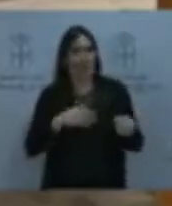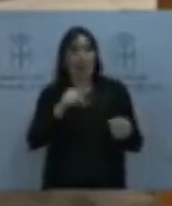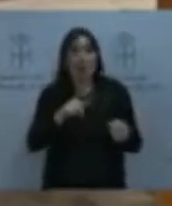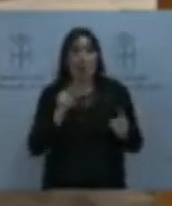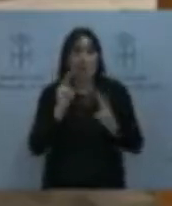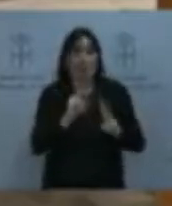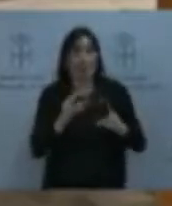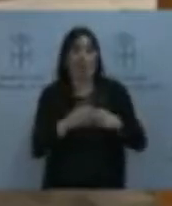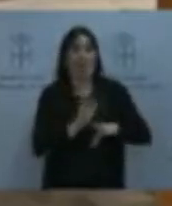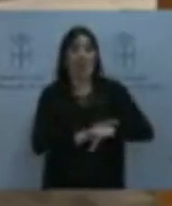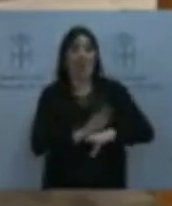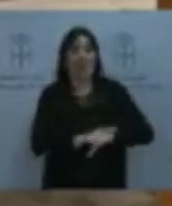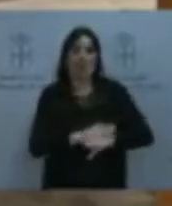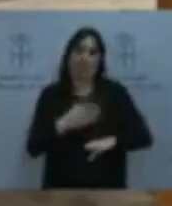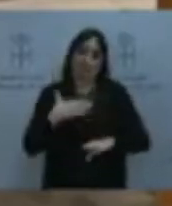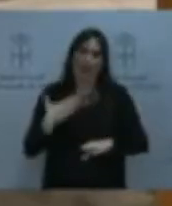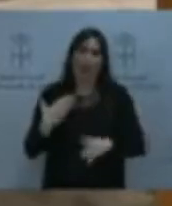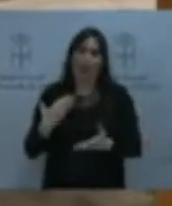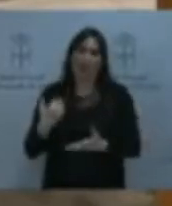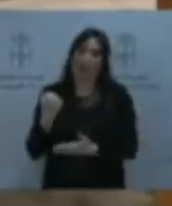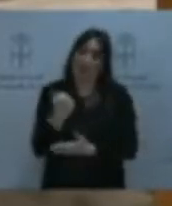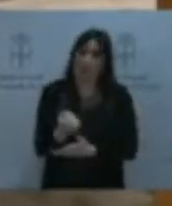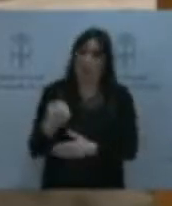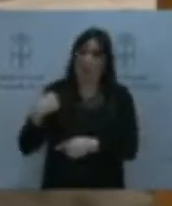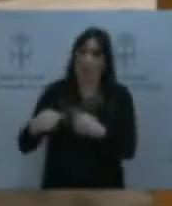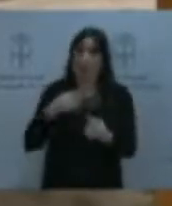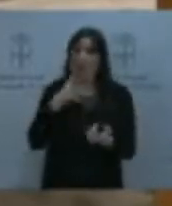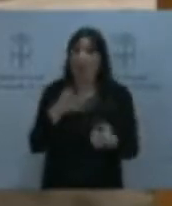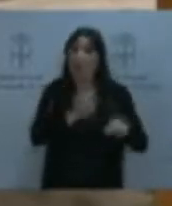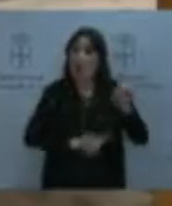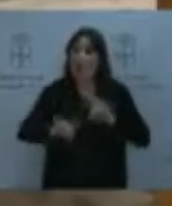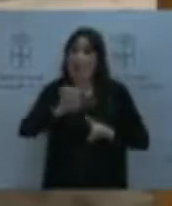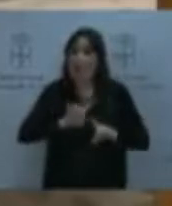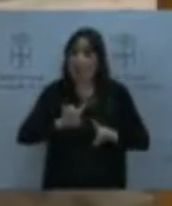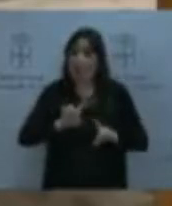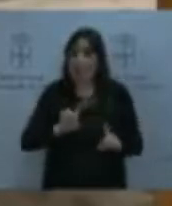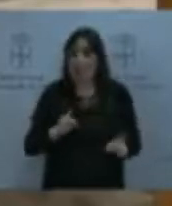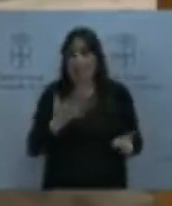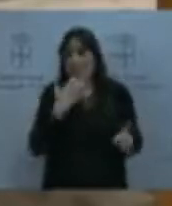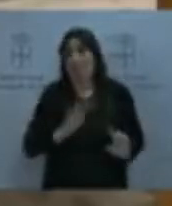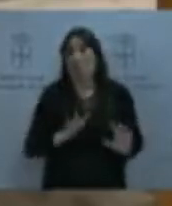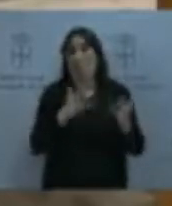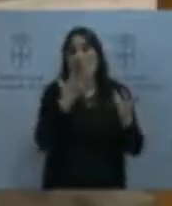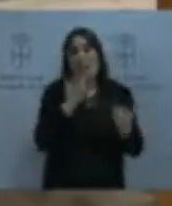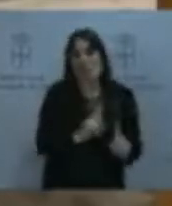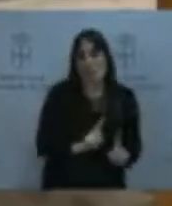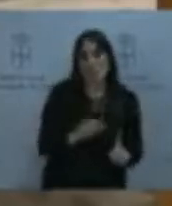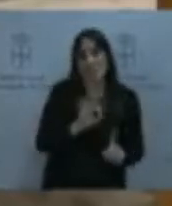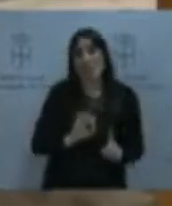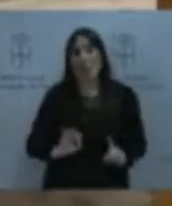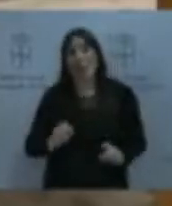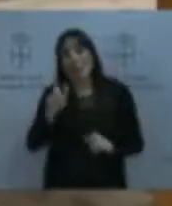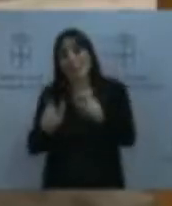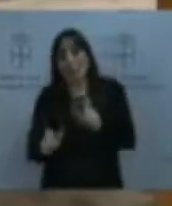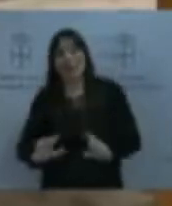Y ha contribuido invisibilizando los conflictos, porque a unos no les gustan las huelgas y a otros no les han gustado las huelguistas. No voy a hablar solamente de